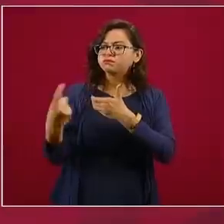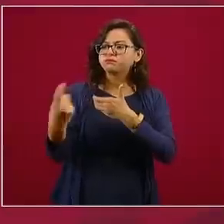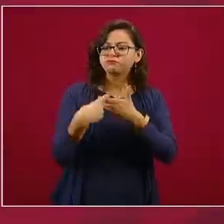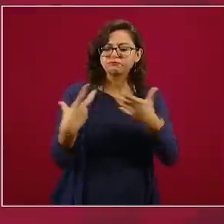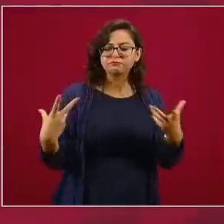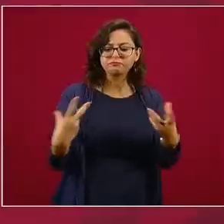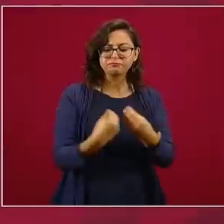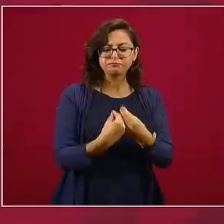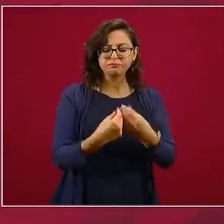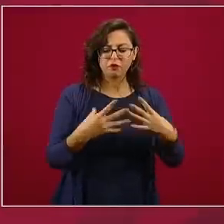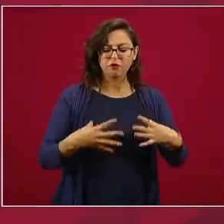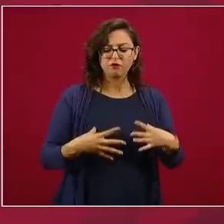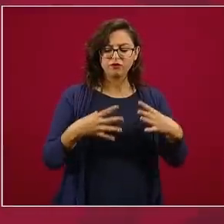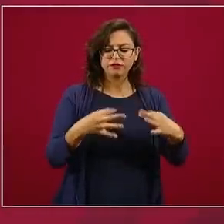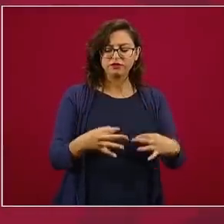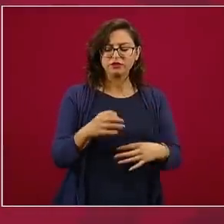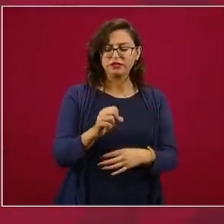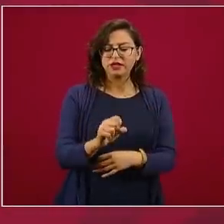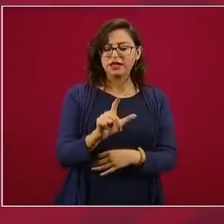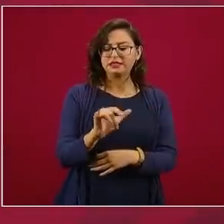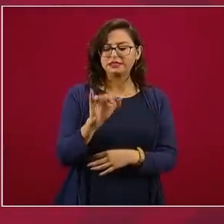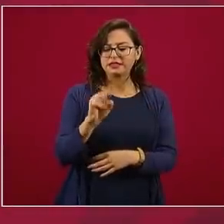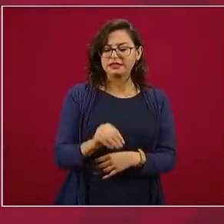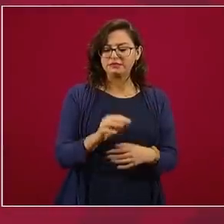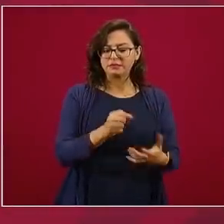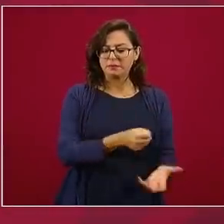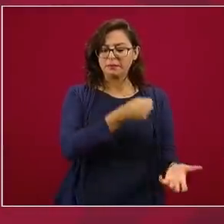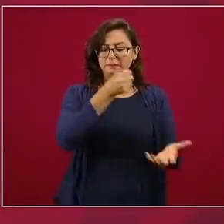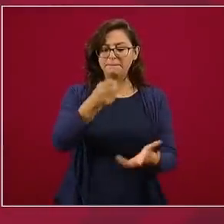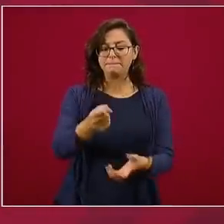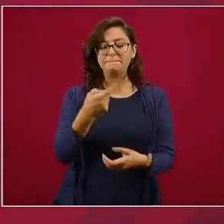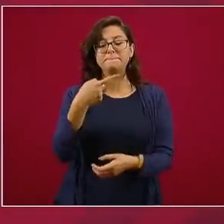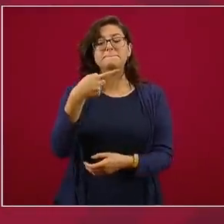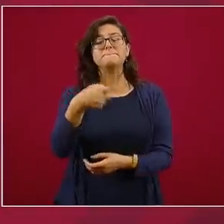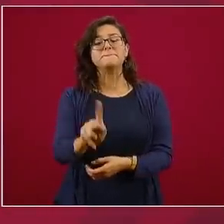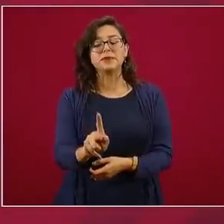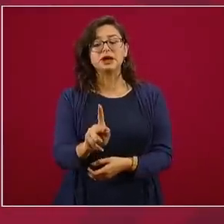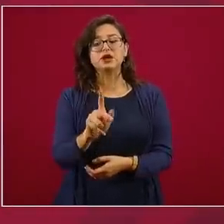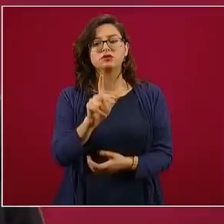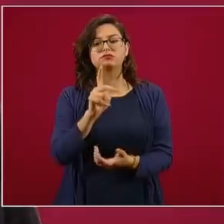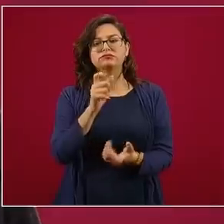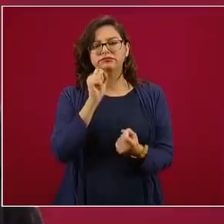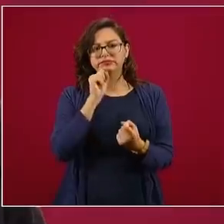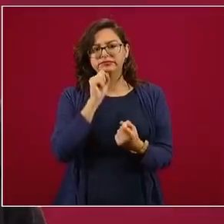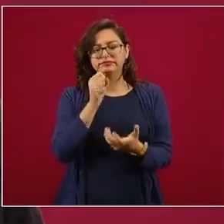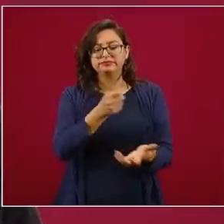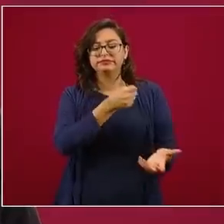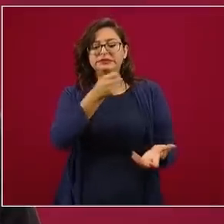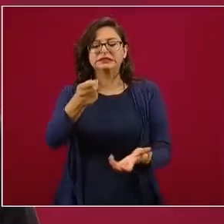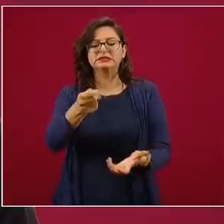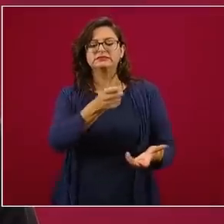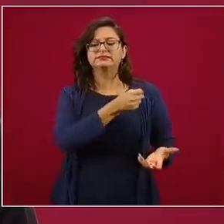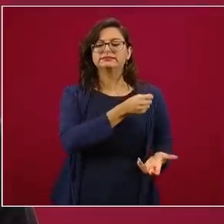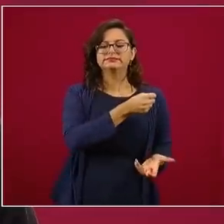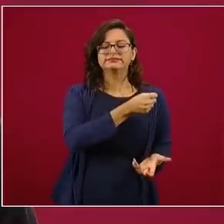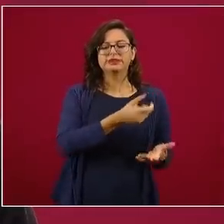lo que implicaba destinar fondos, pero que querían primero conocer